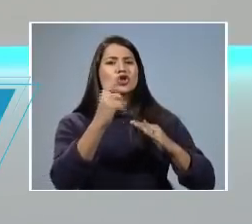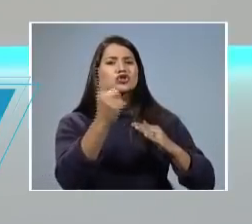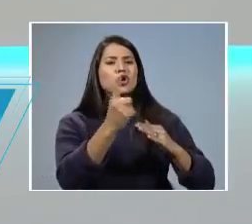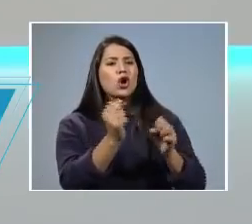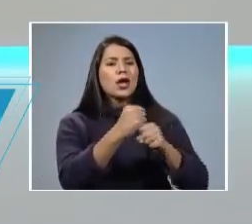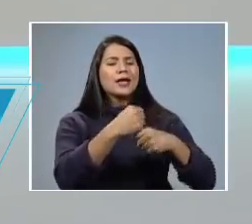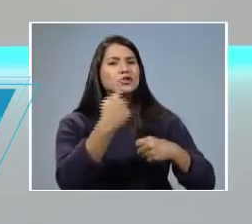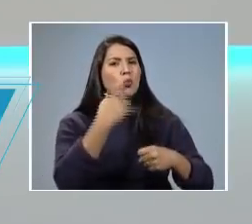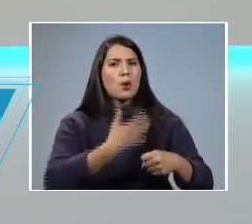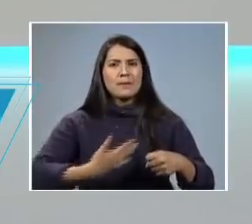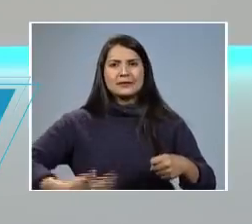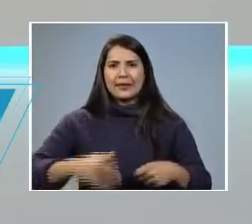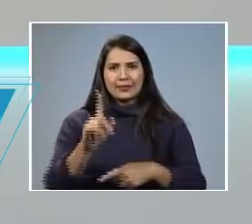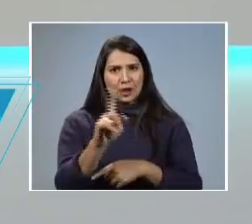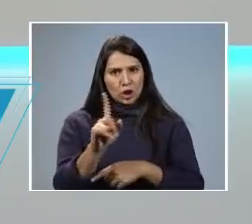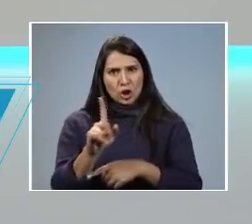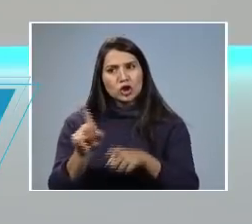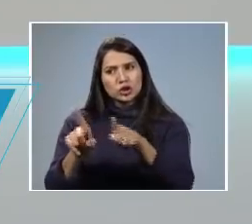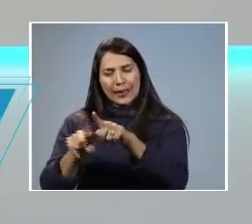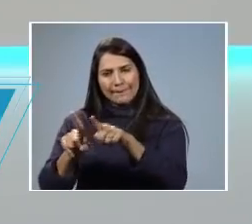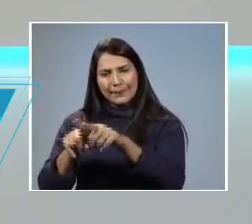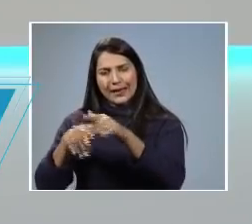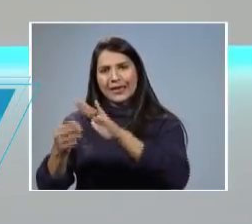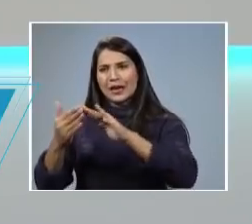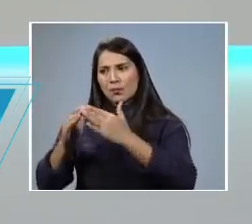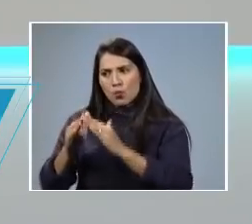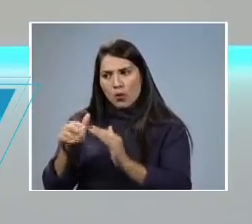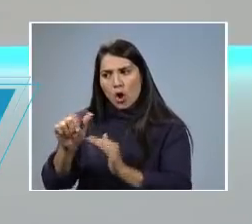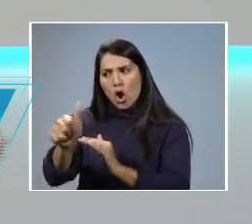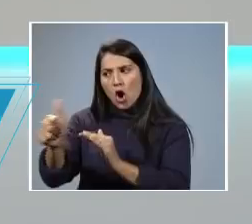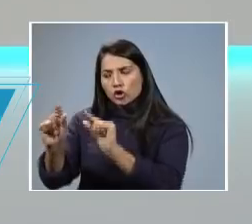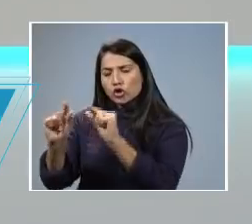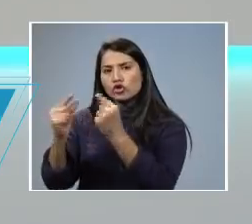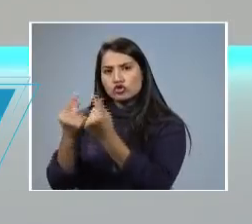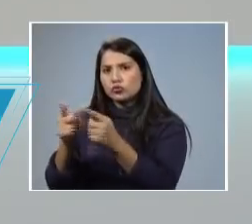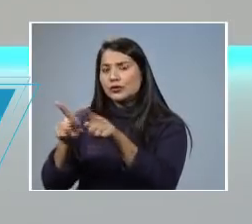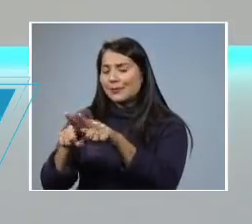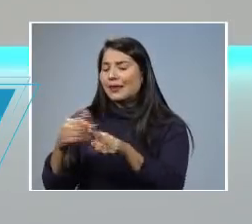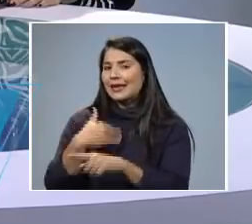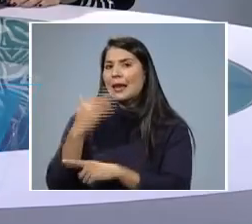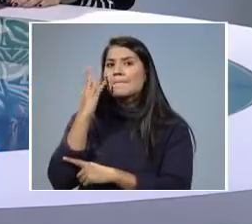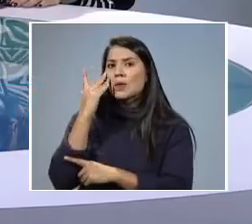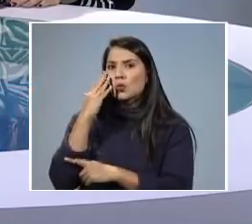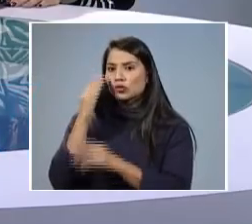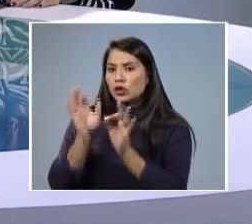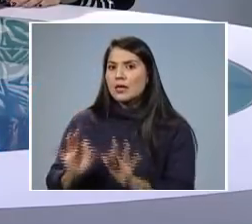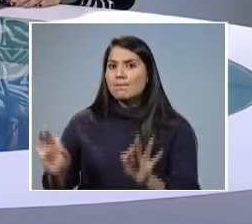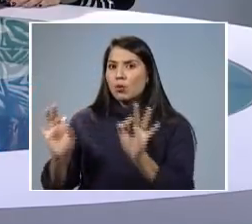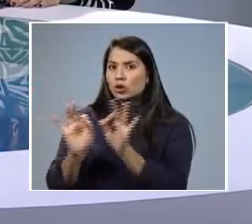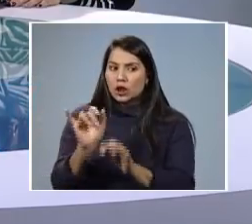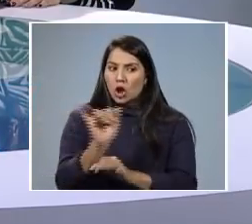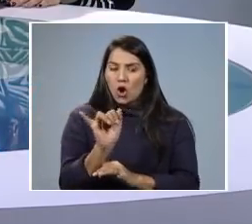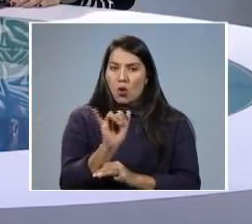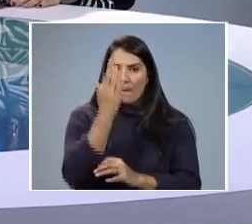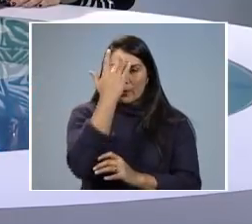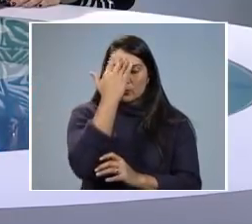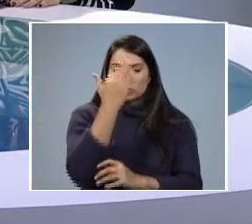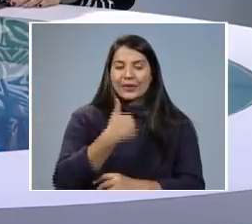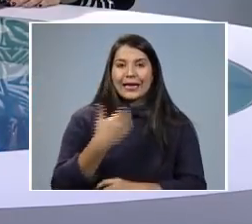organizados de esta sociedad, que además tienen preocupaciones tan válidas como las que pueden tener los expresidentes,